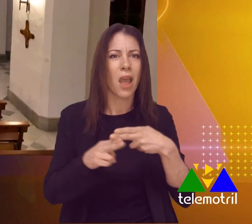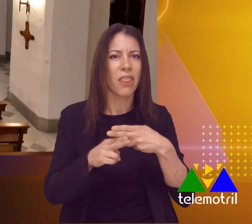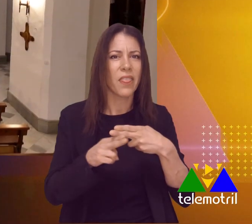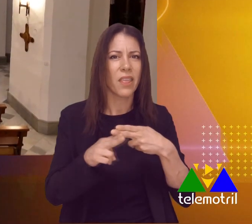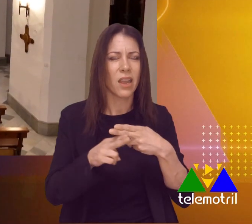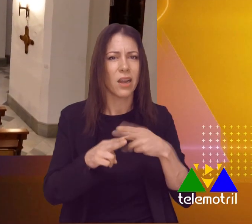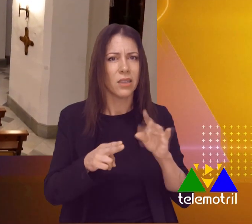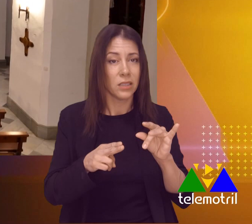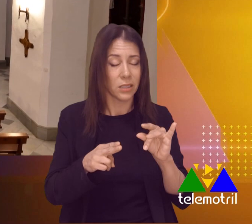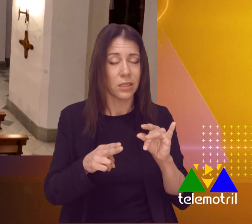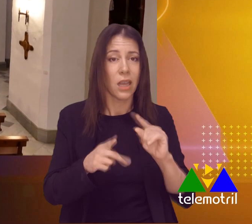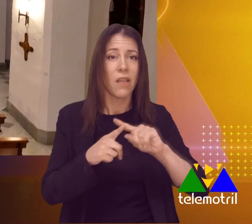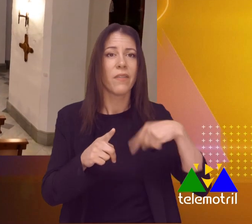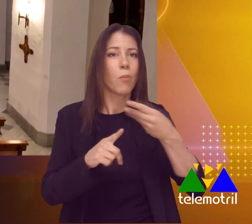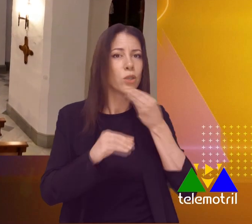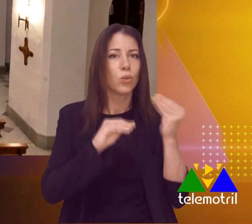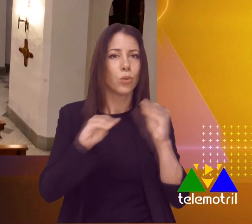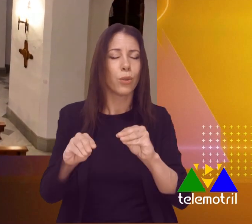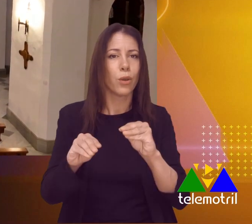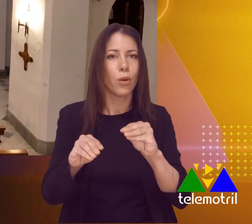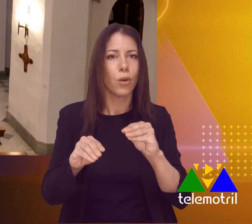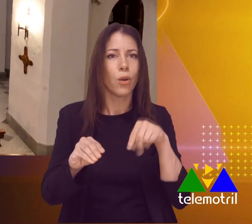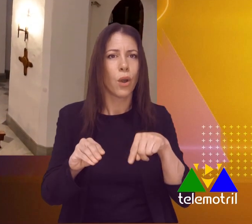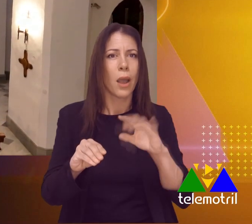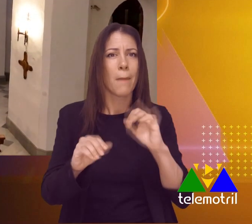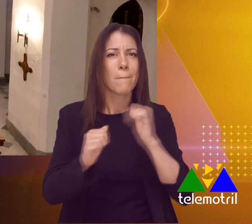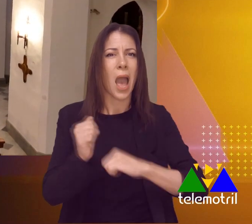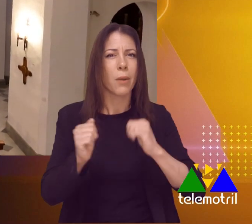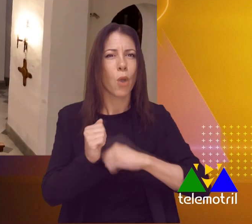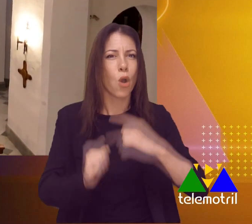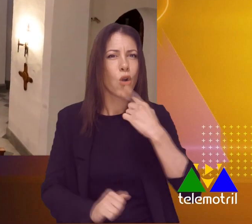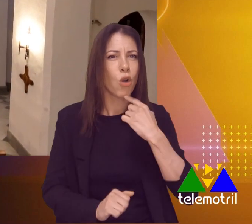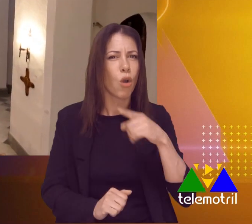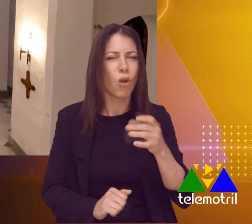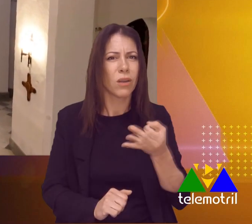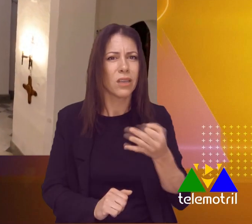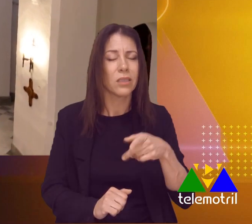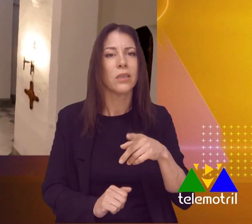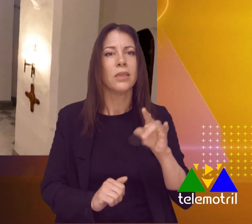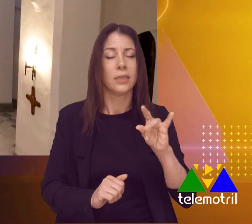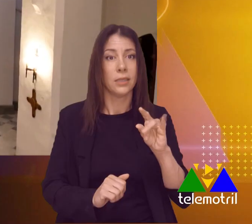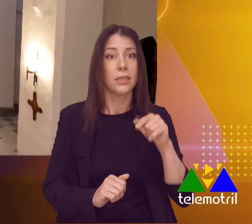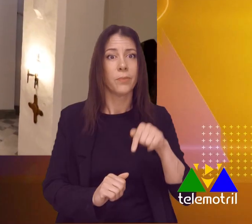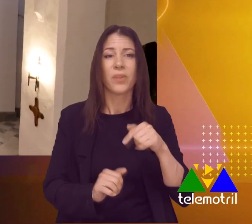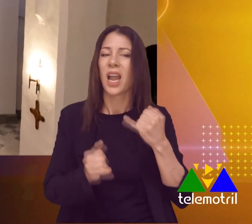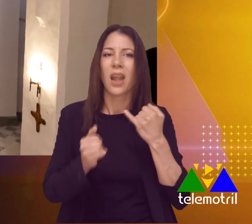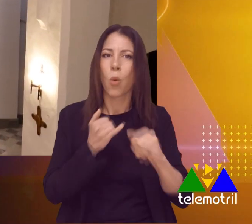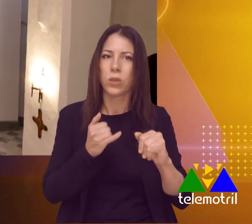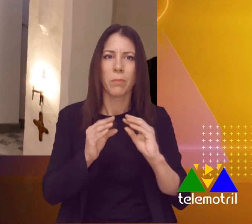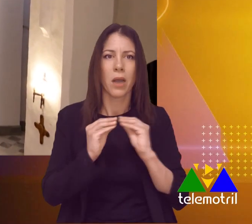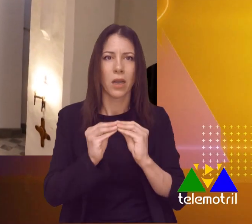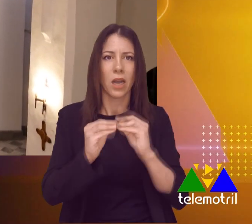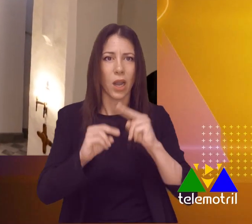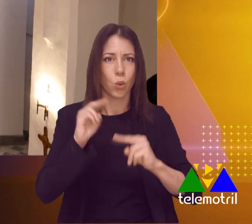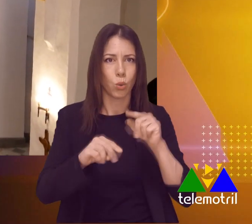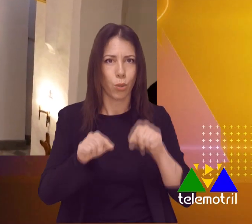ser, luego se sustituye por de mármol rojo, ¿no? De piedra de mármol. No era así, esta es la última reconstrucción. Esta ya es la última, ¿no? Esta es